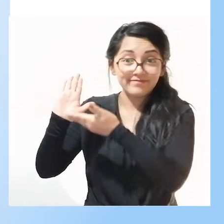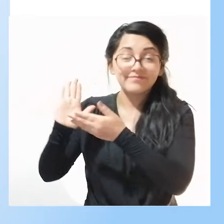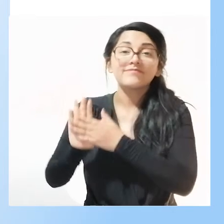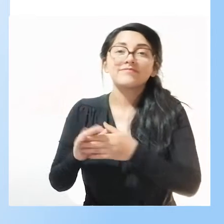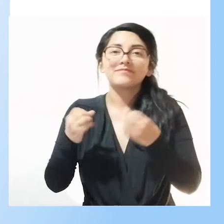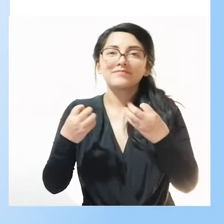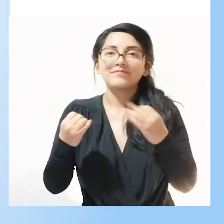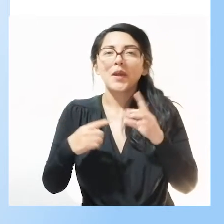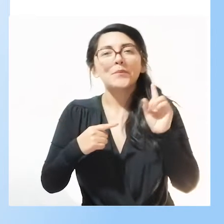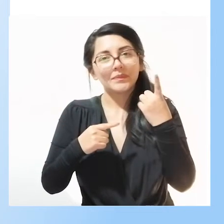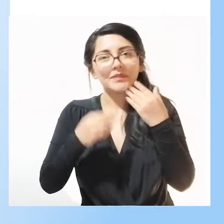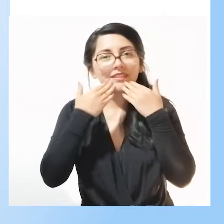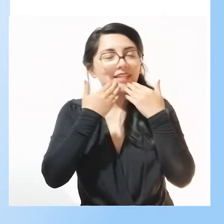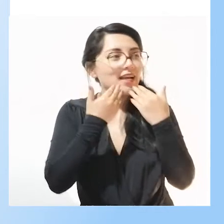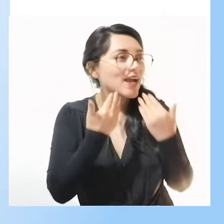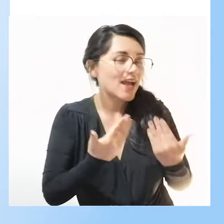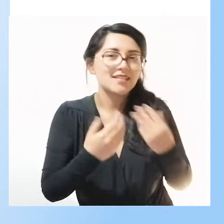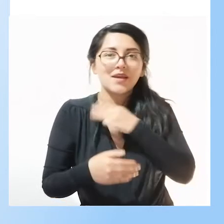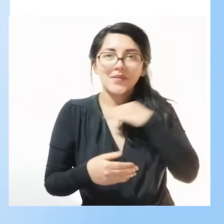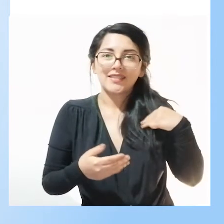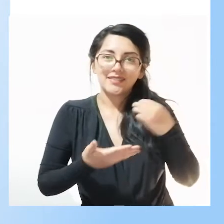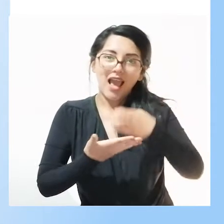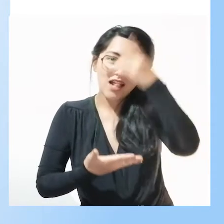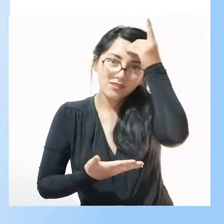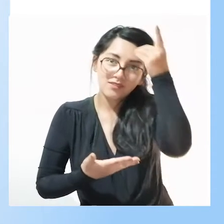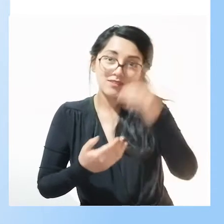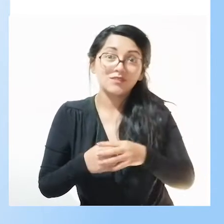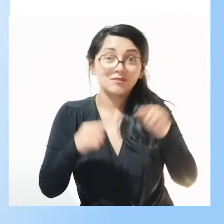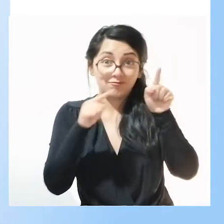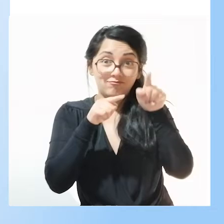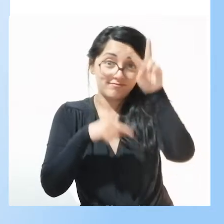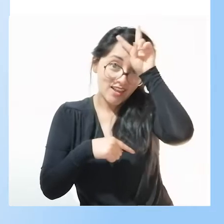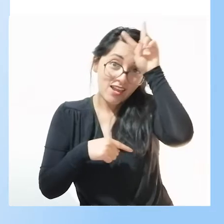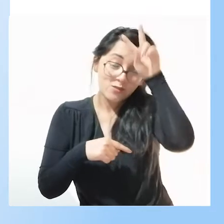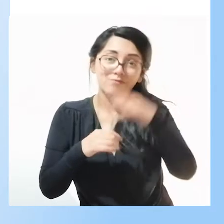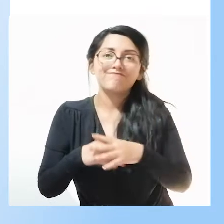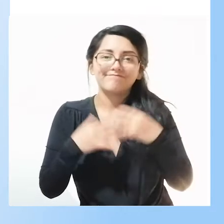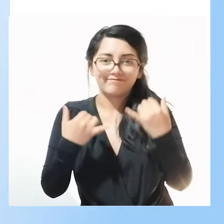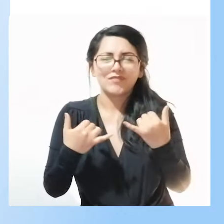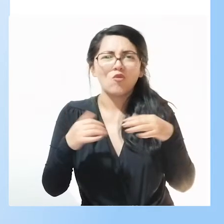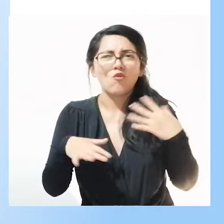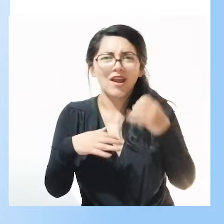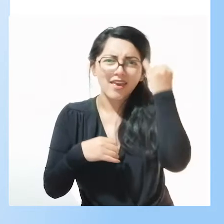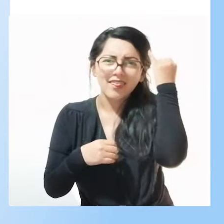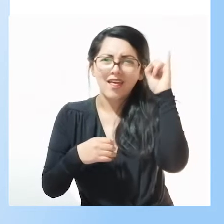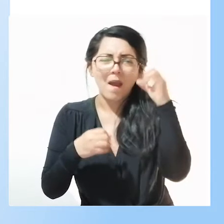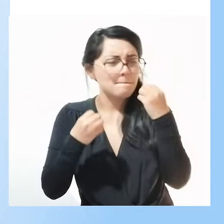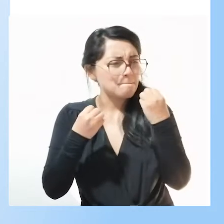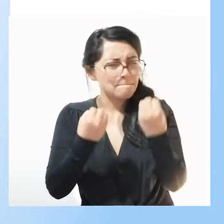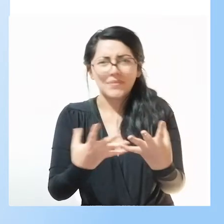quería agradecer al Ministerio de Educación de Perú por esta iniciativa de